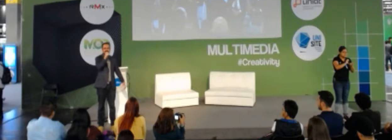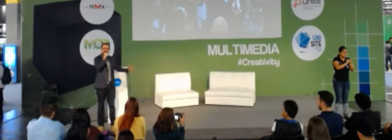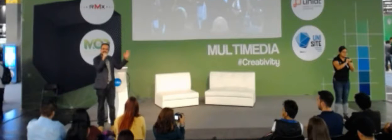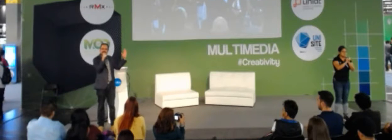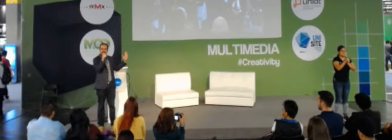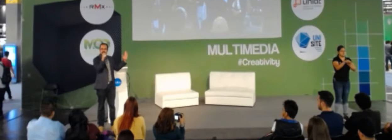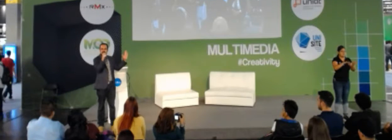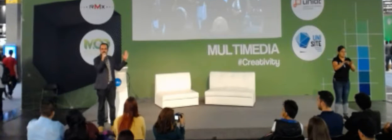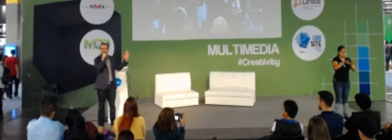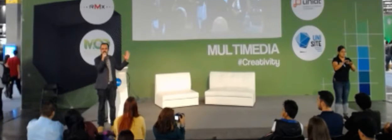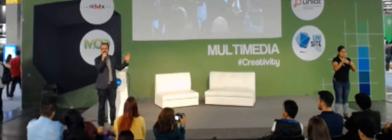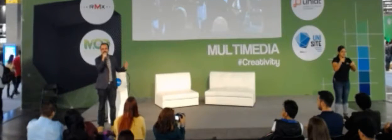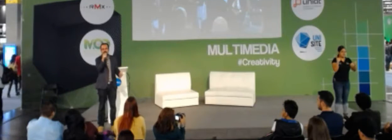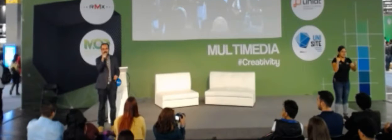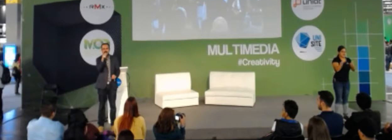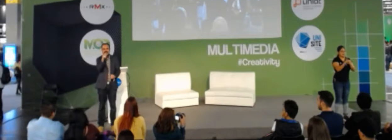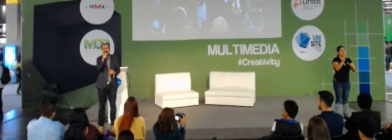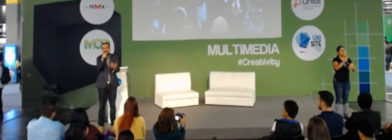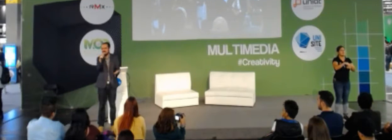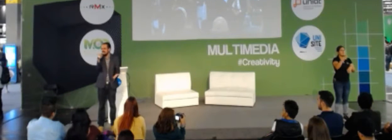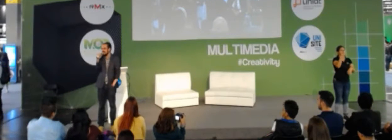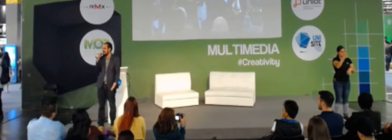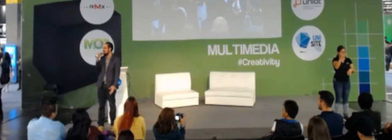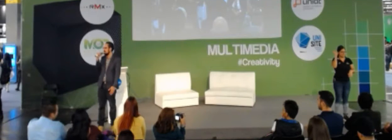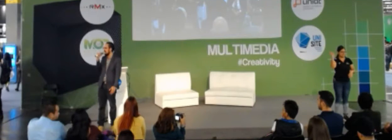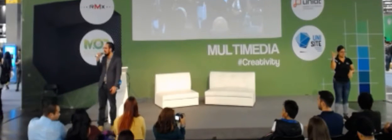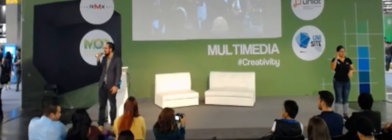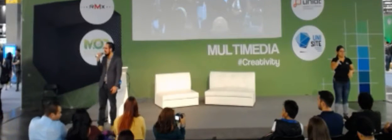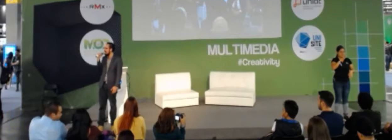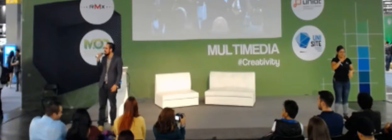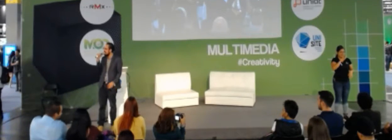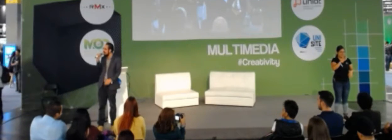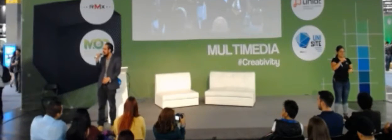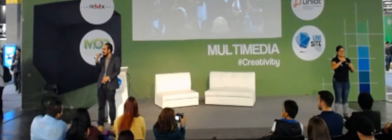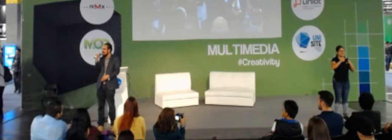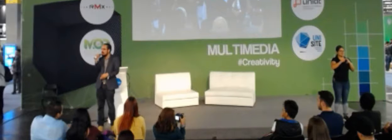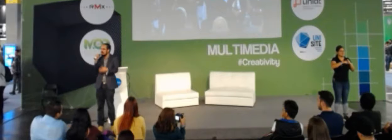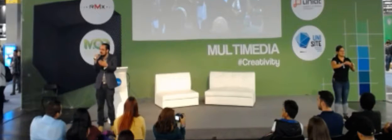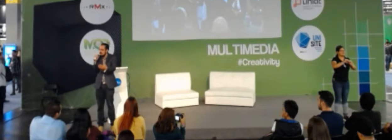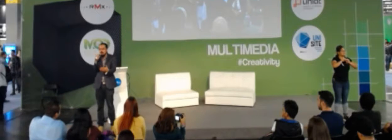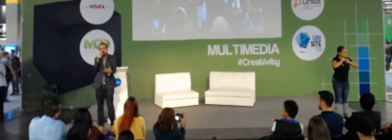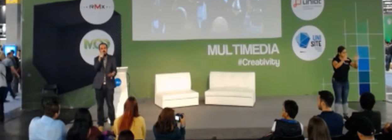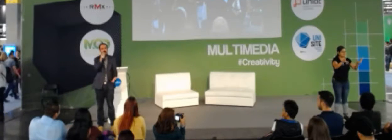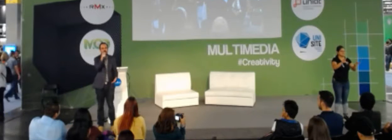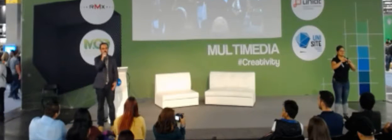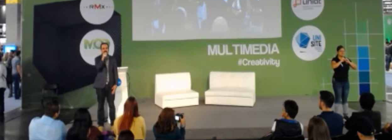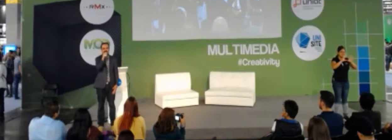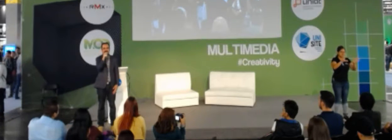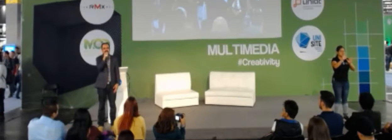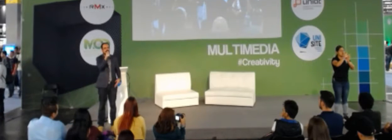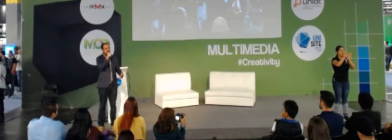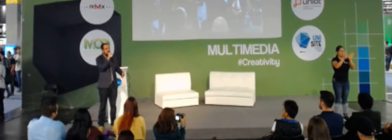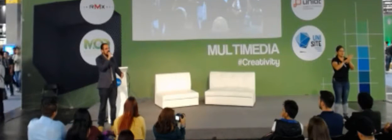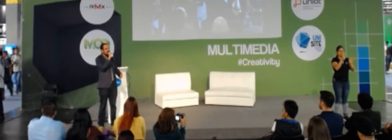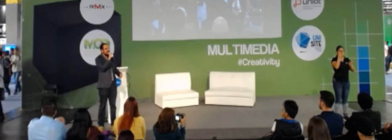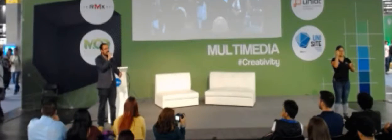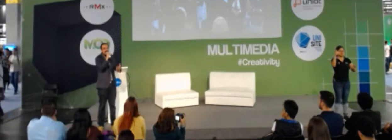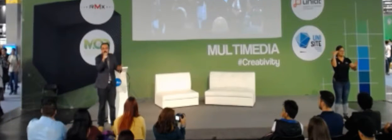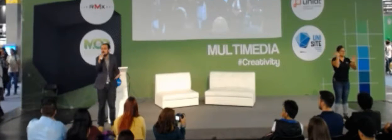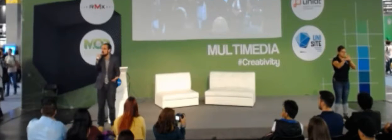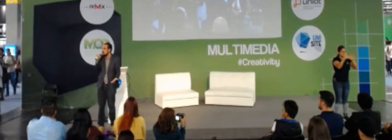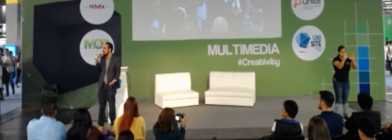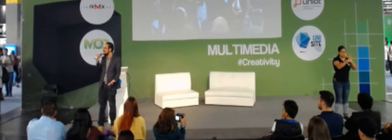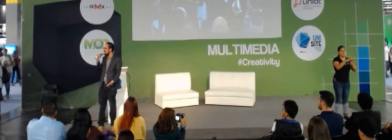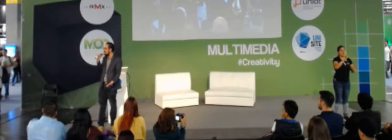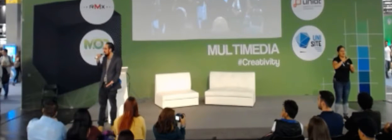Y este acercamiento se debe a la presencia en redes sociales, se debe al estar participando en convocatorias, se debe al estar en